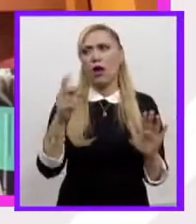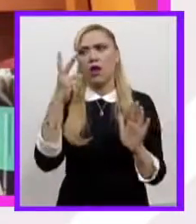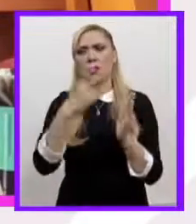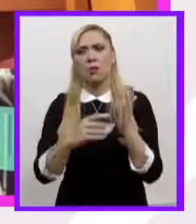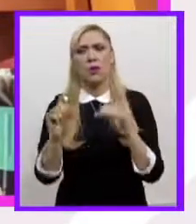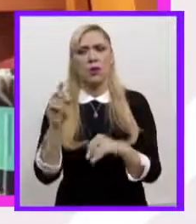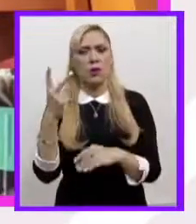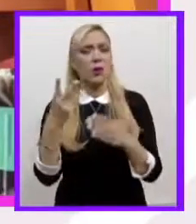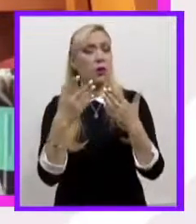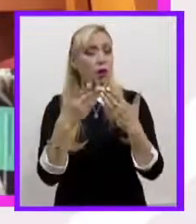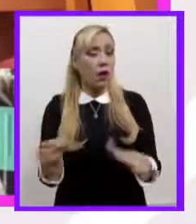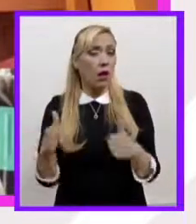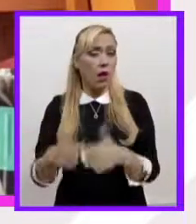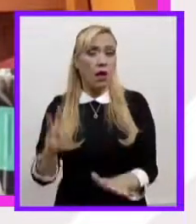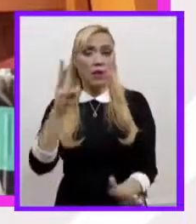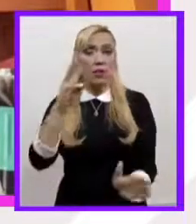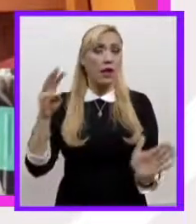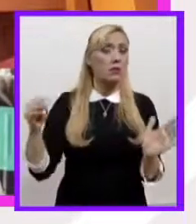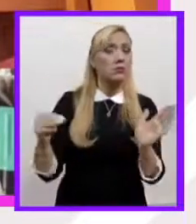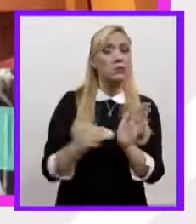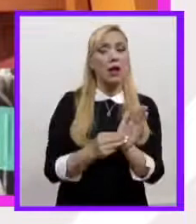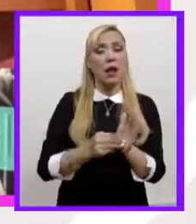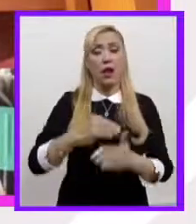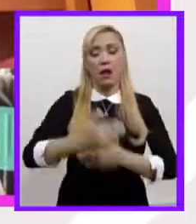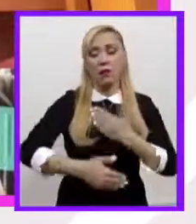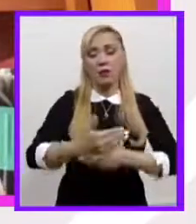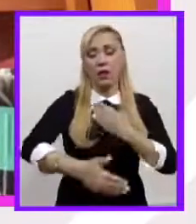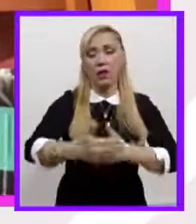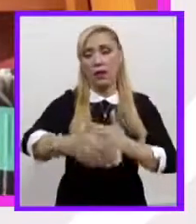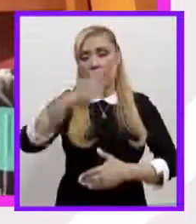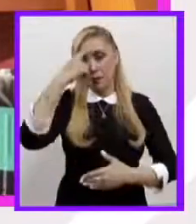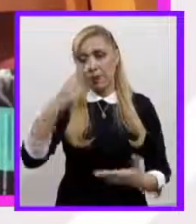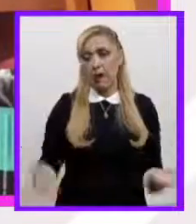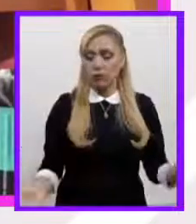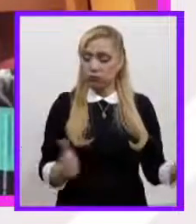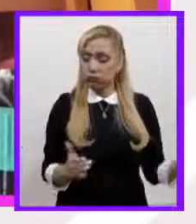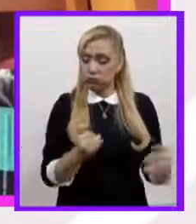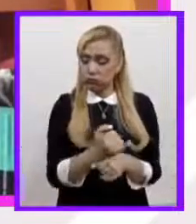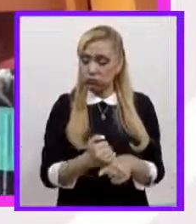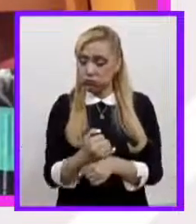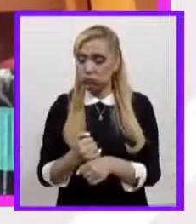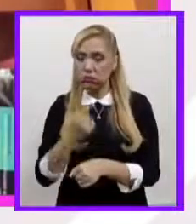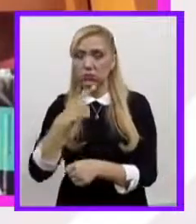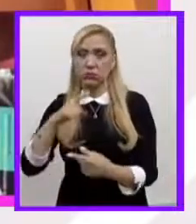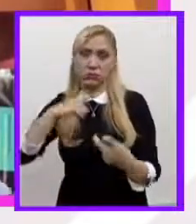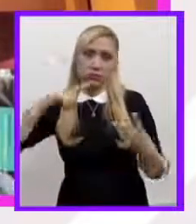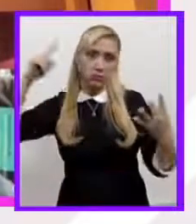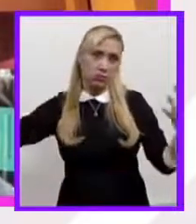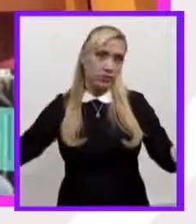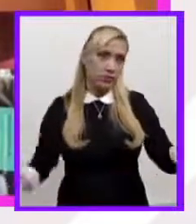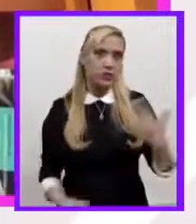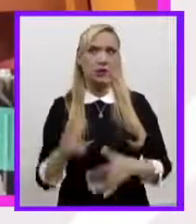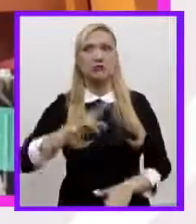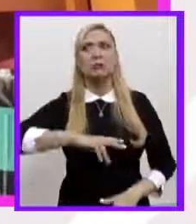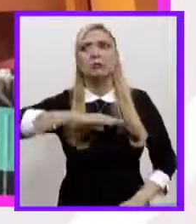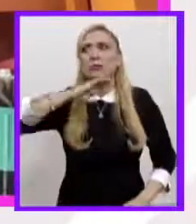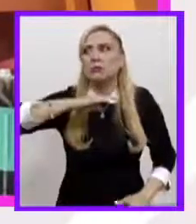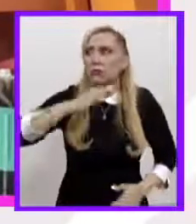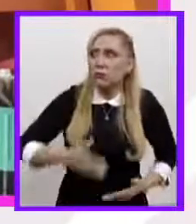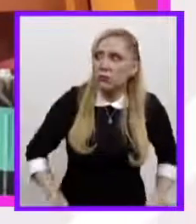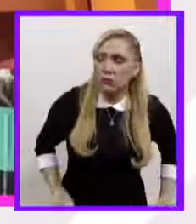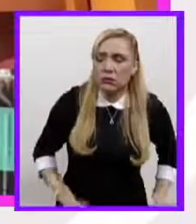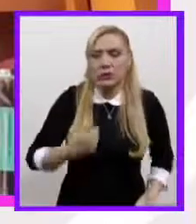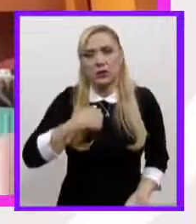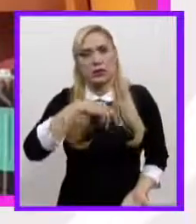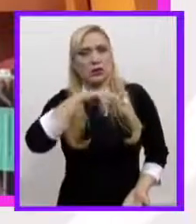abierto cerca de 3,000 carpetas de investigación. Entonces, de pronto el mensaje de impunidad pues nos preocupa, y por otro